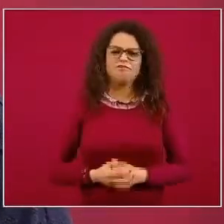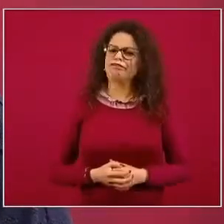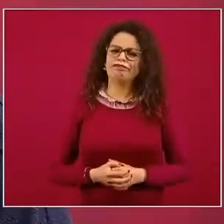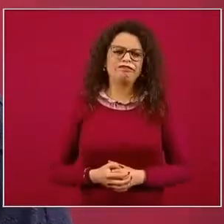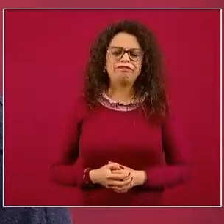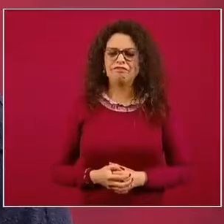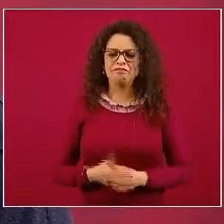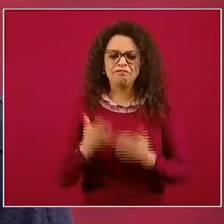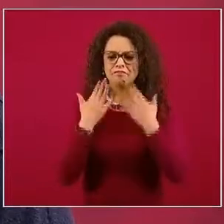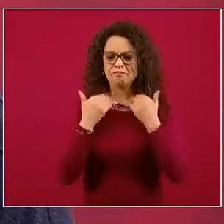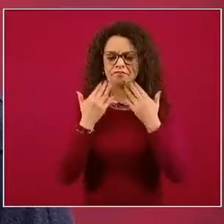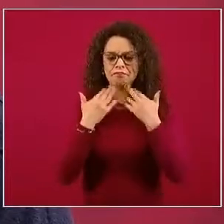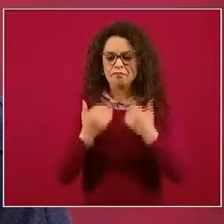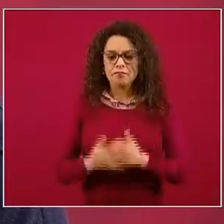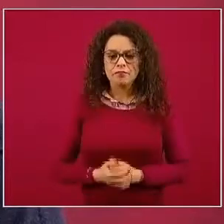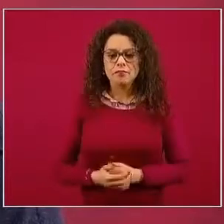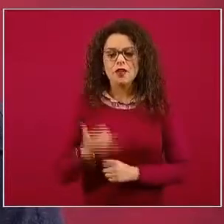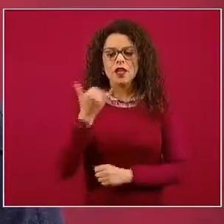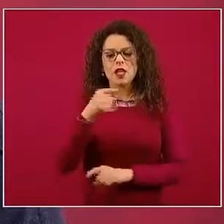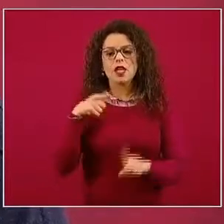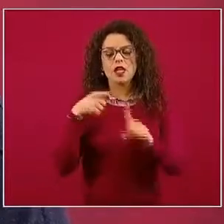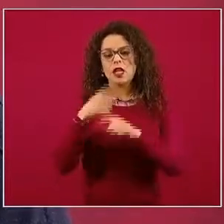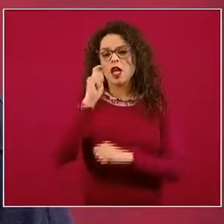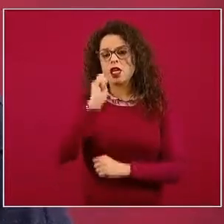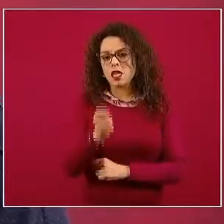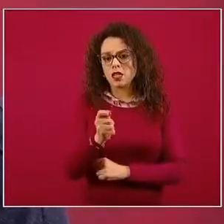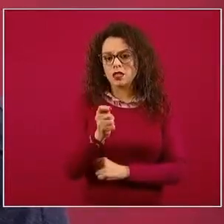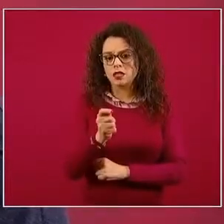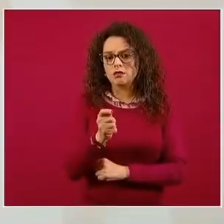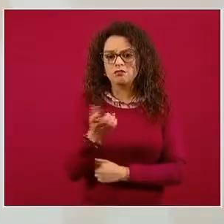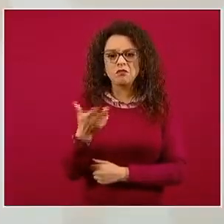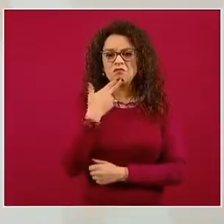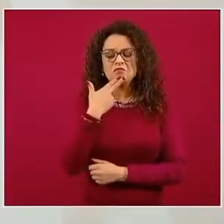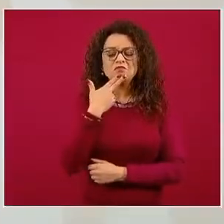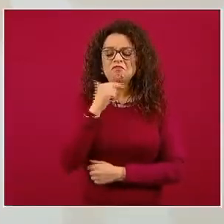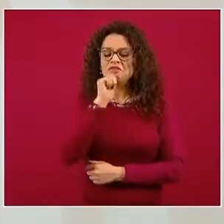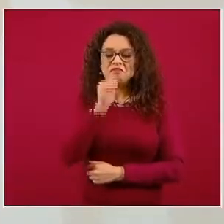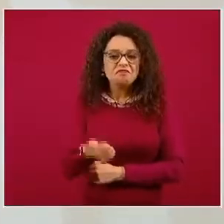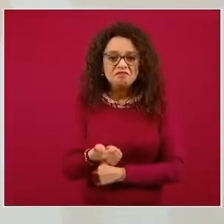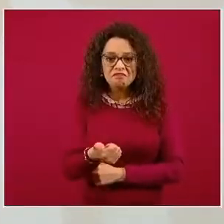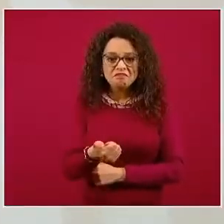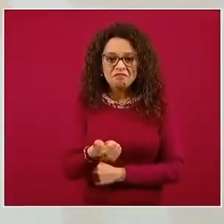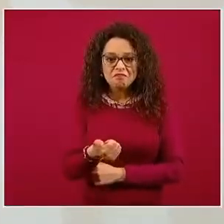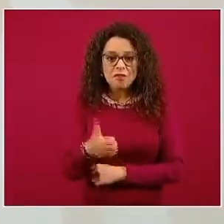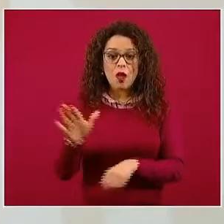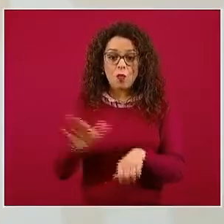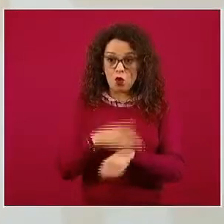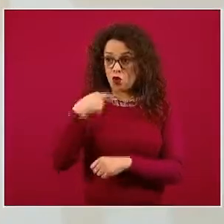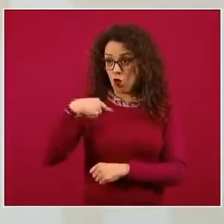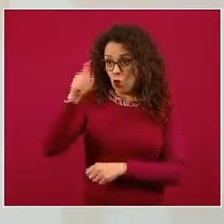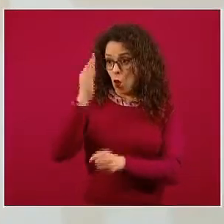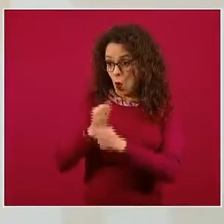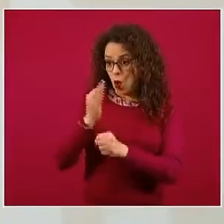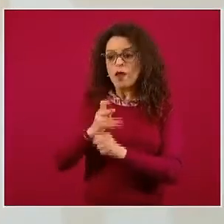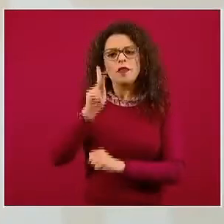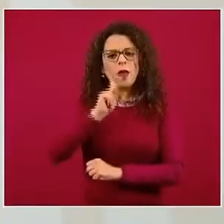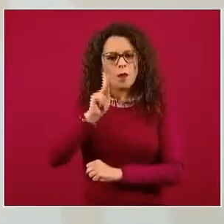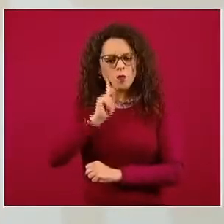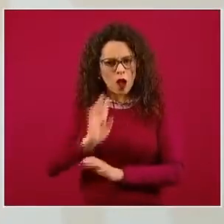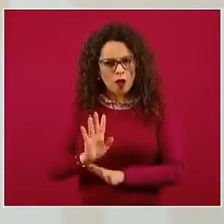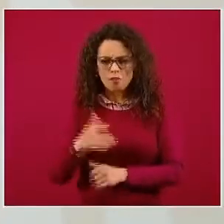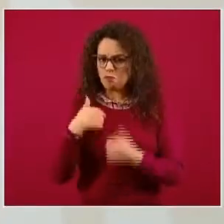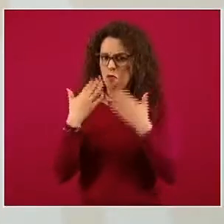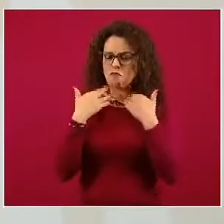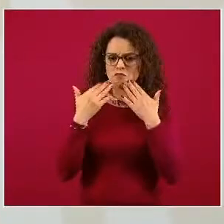sería, digamos, en el estricto sentido de la palabra técnica, inútil. Porque yo puedo irme a tomar una prueba en este momento, no